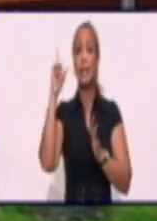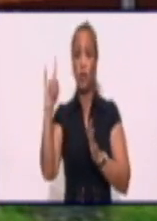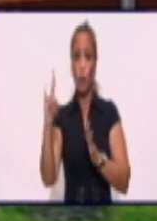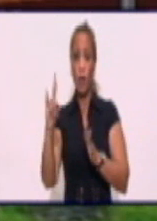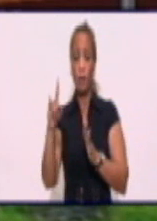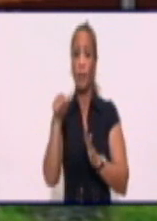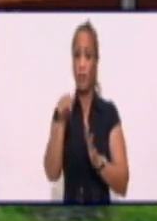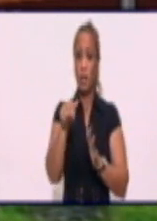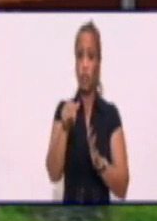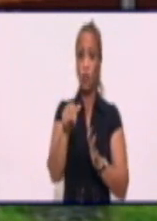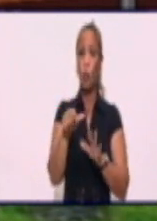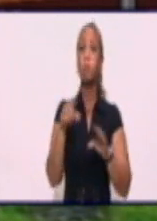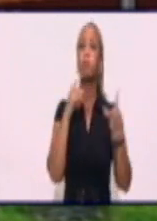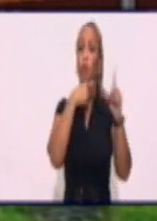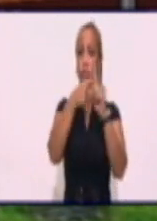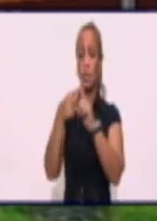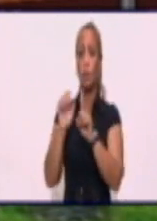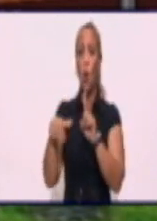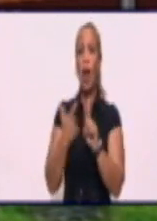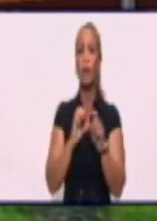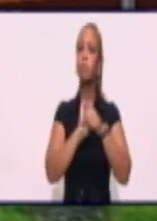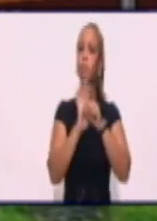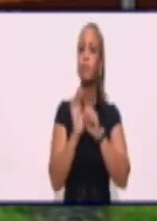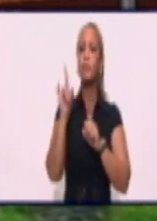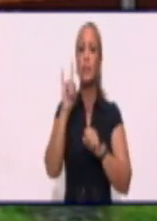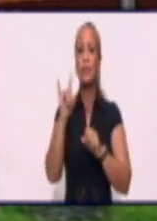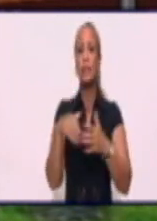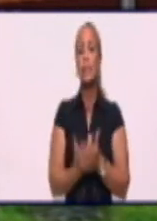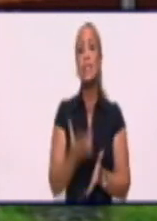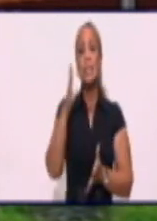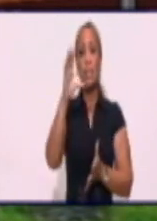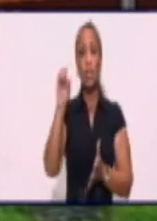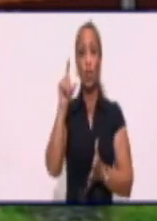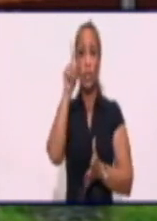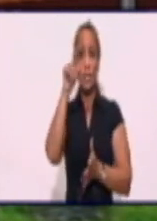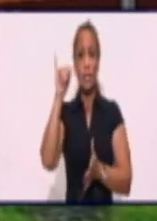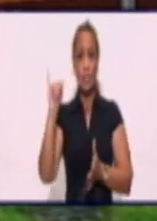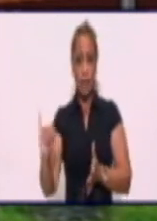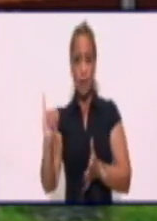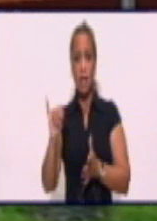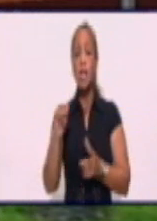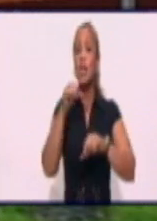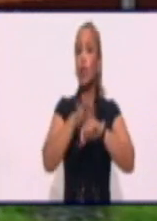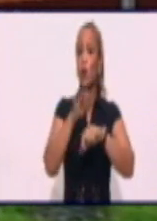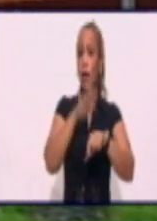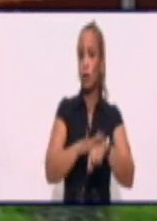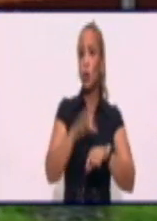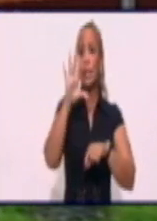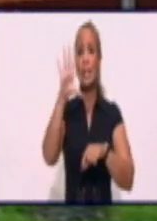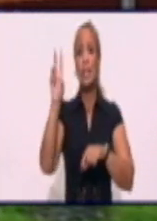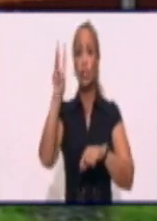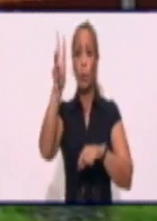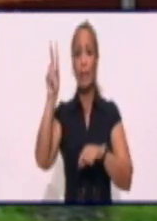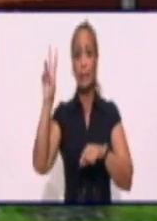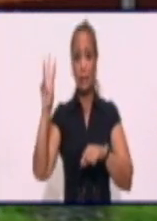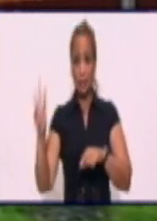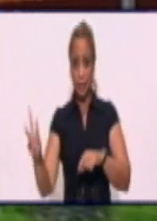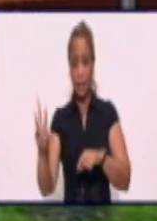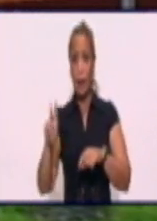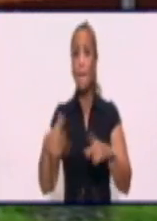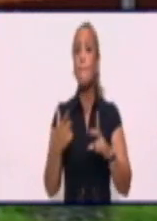1.874 positivos a la COVID-19. 516 Riocauto, 524 Bayamo y 350 el municipio